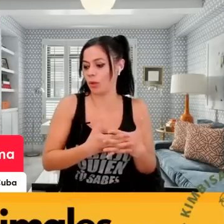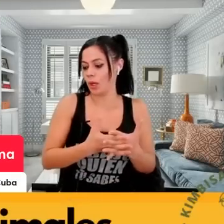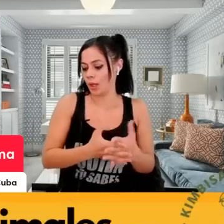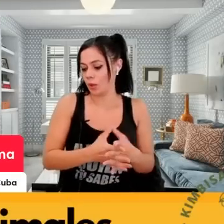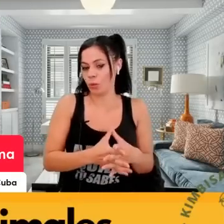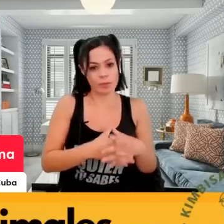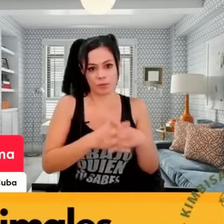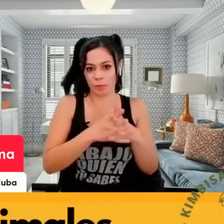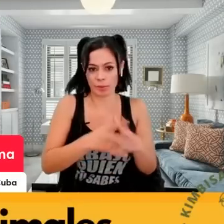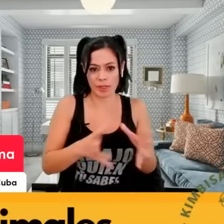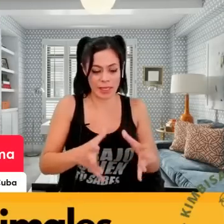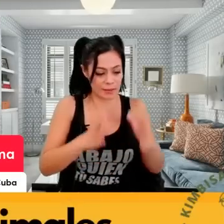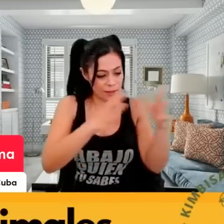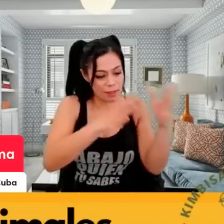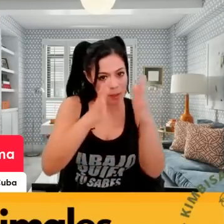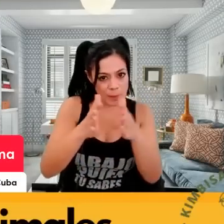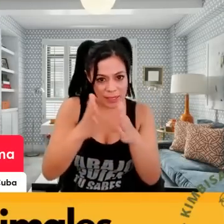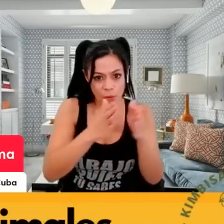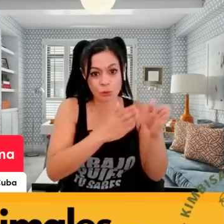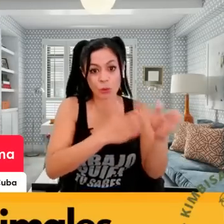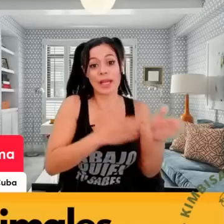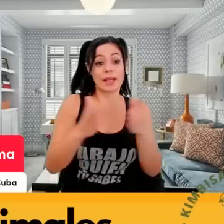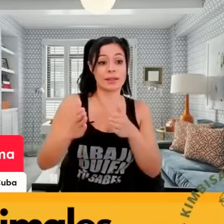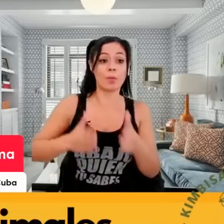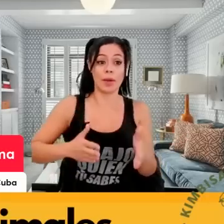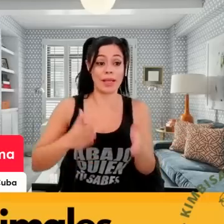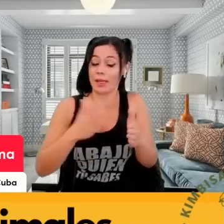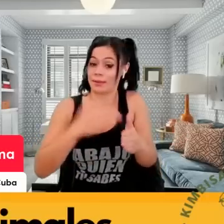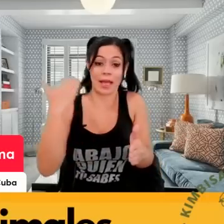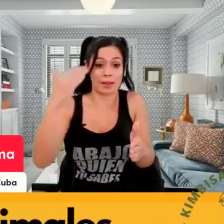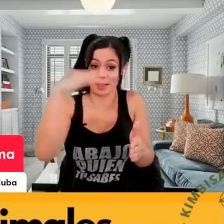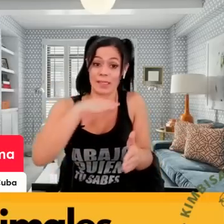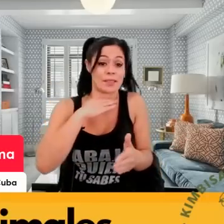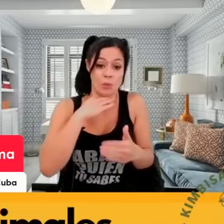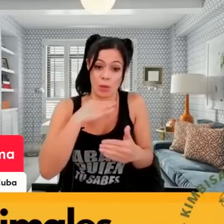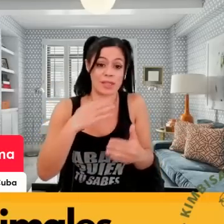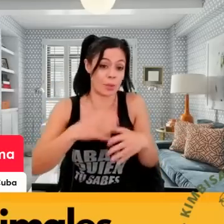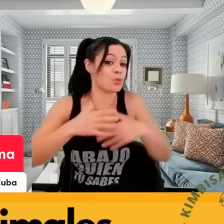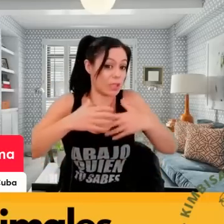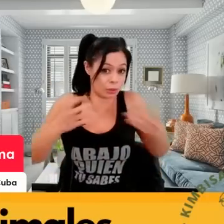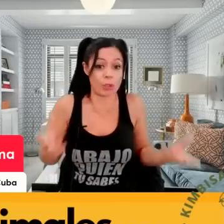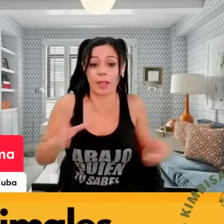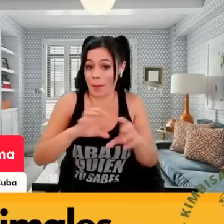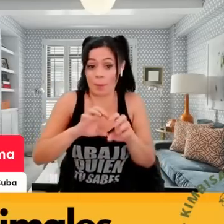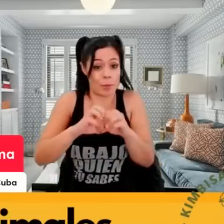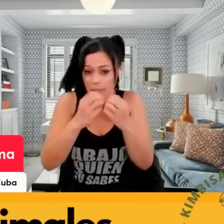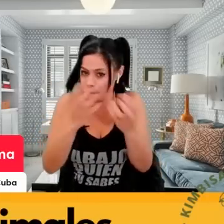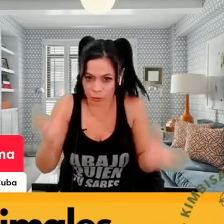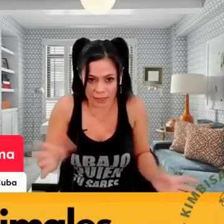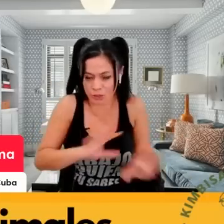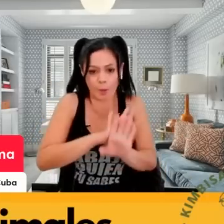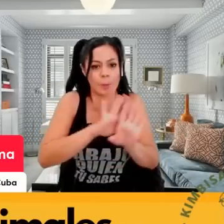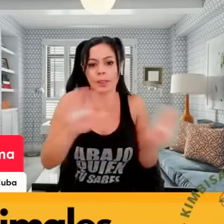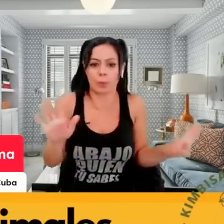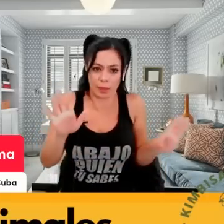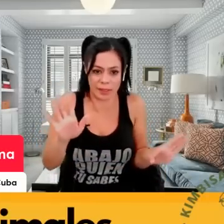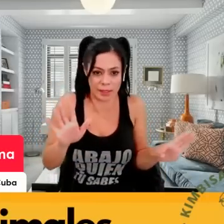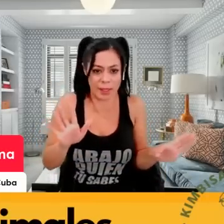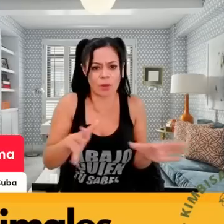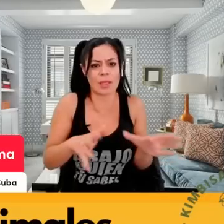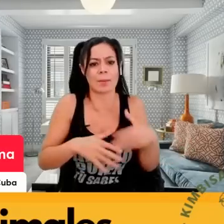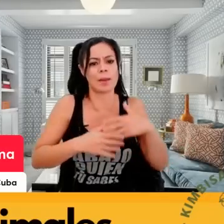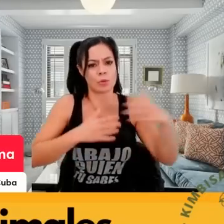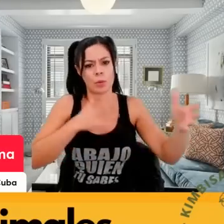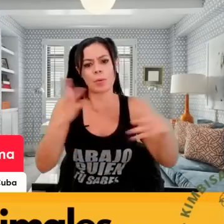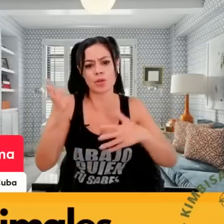explicando Liu de forma brillante, para ir a controlar a estas mujeres que son un sector que puede explotar. Eso puede explotar por cualquier